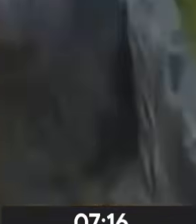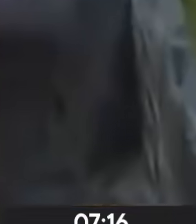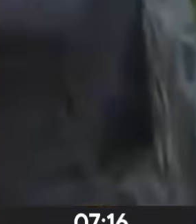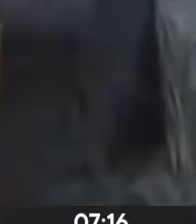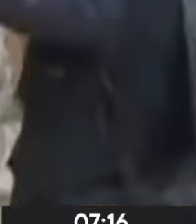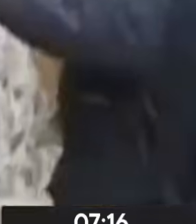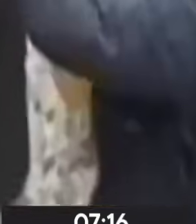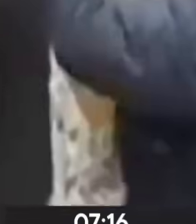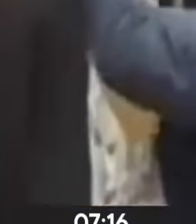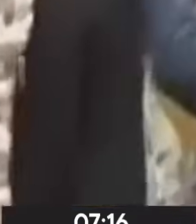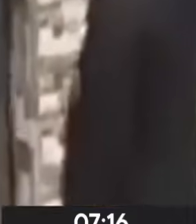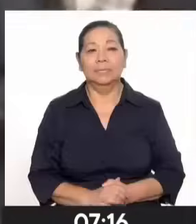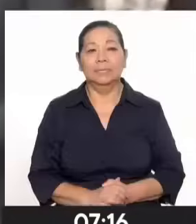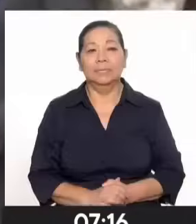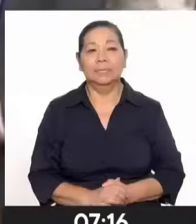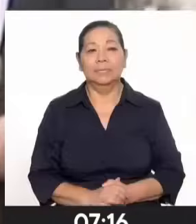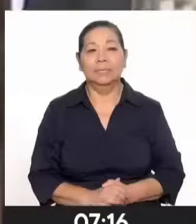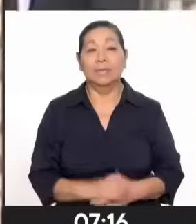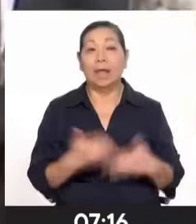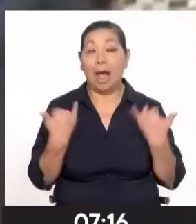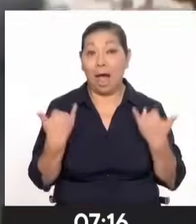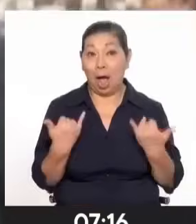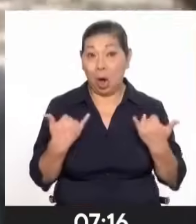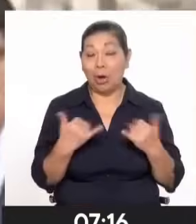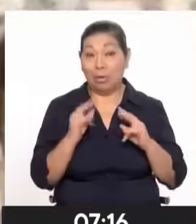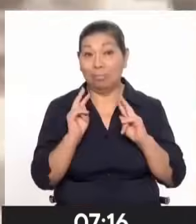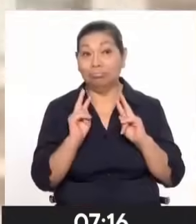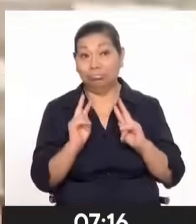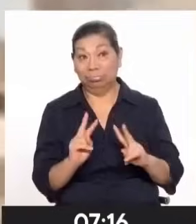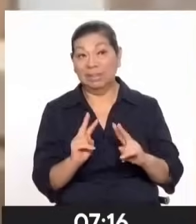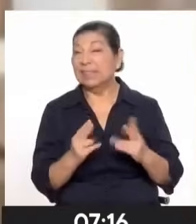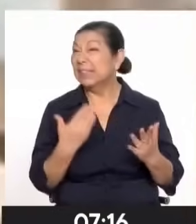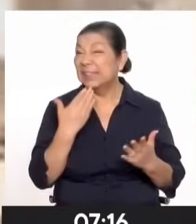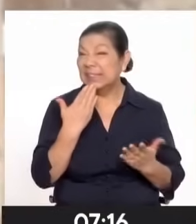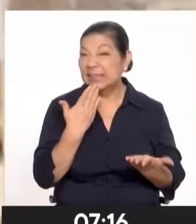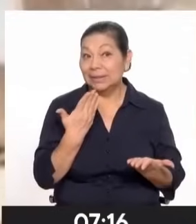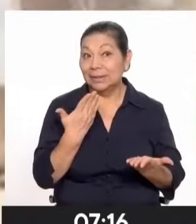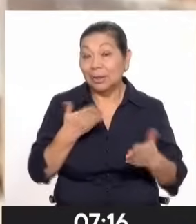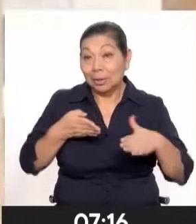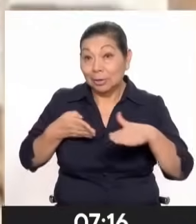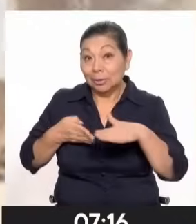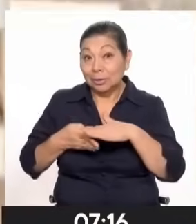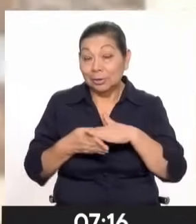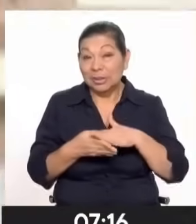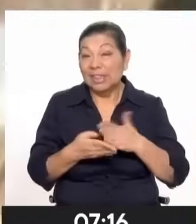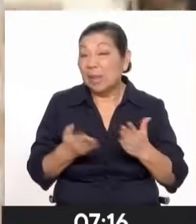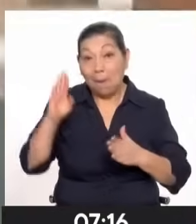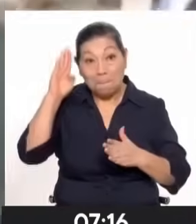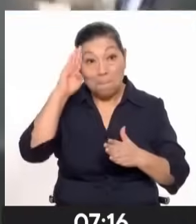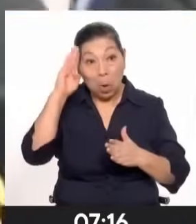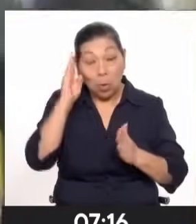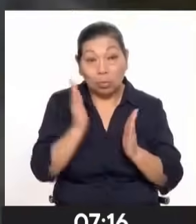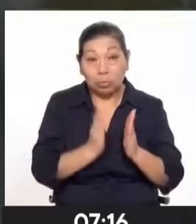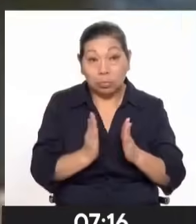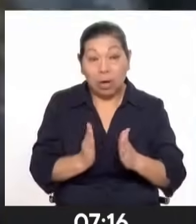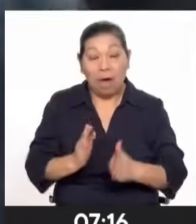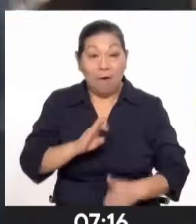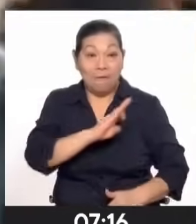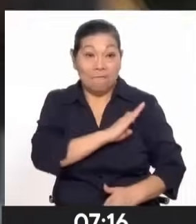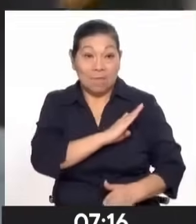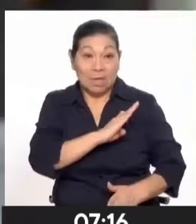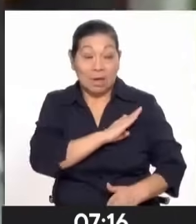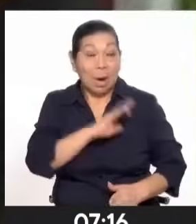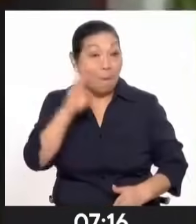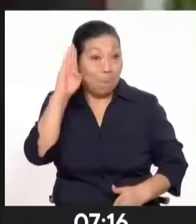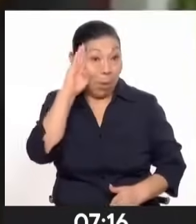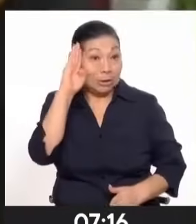Vamos con información de último minuto y es que en estos momentos se viene realizando un operativo coordinado entre la Fiscalía y la